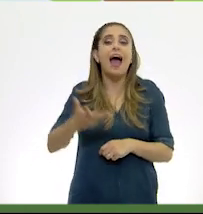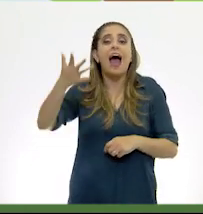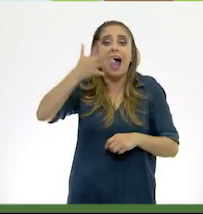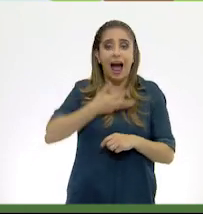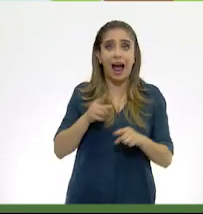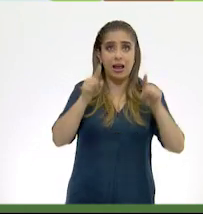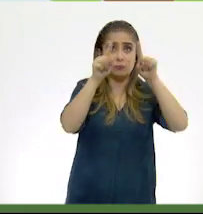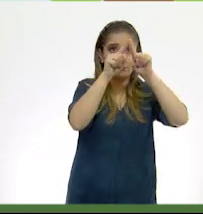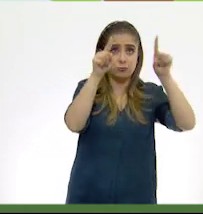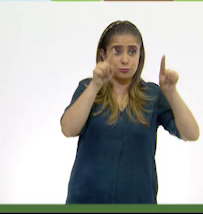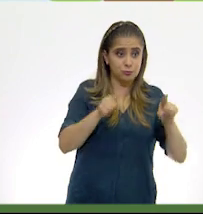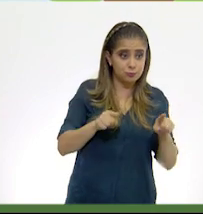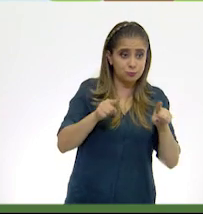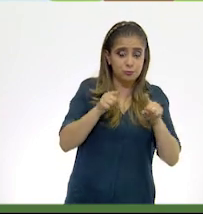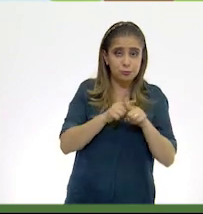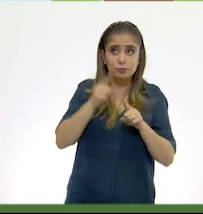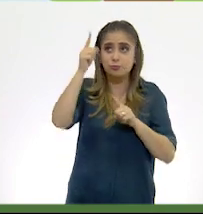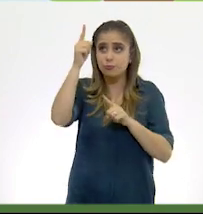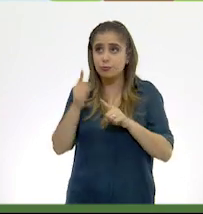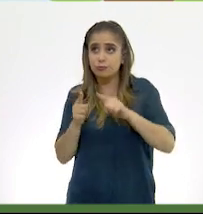tienen.